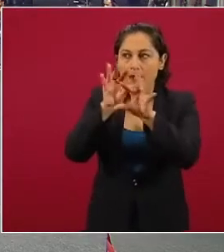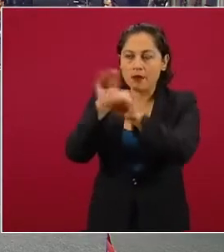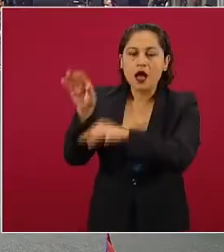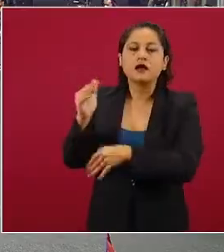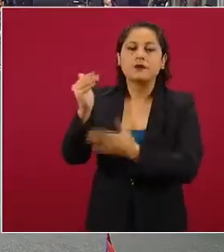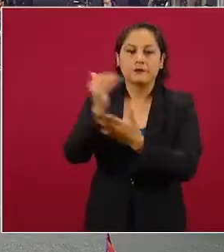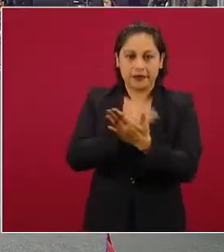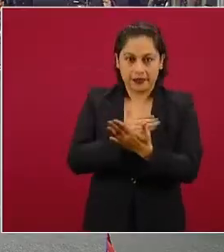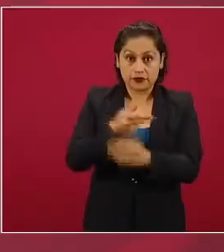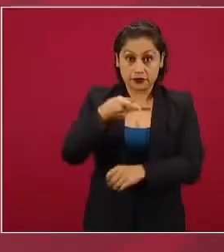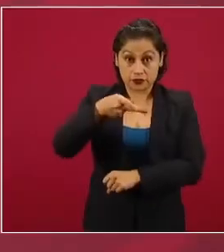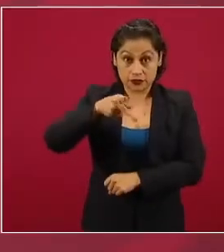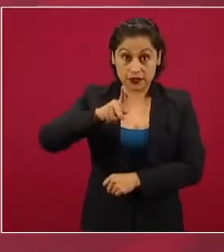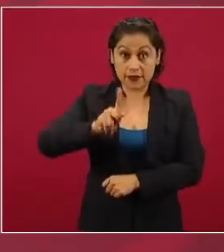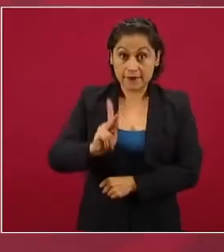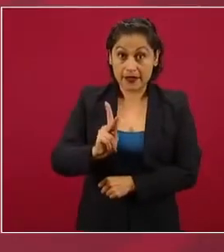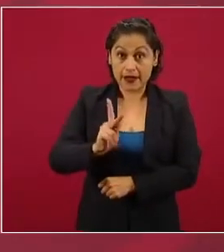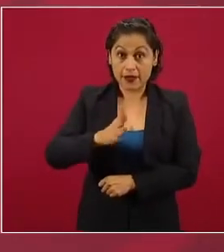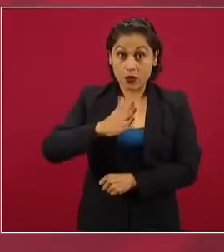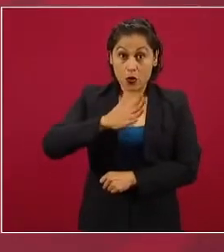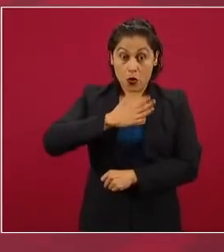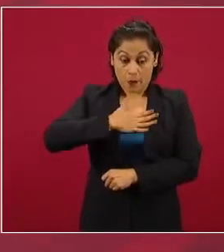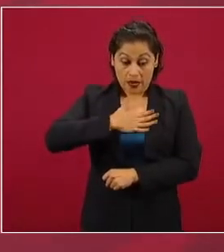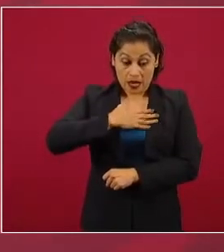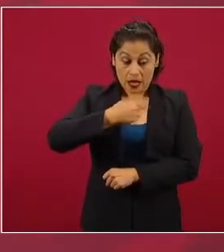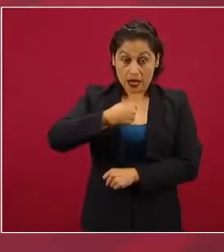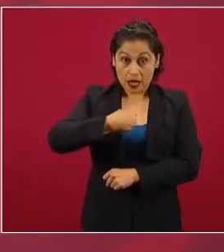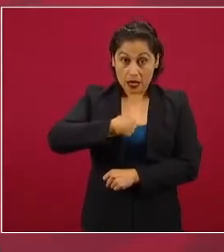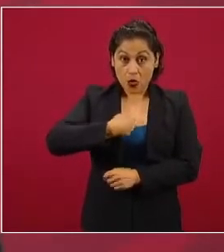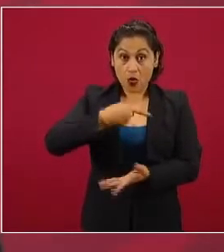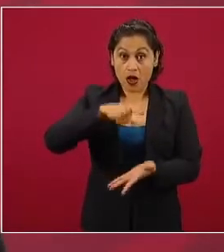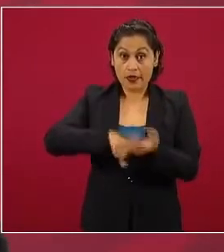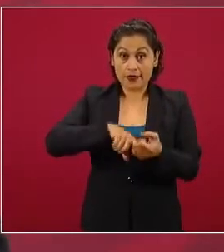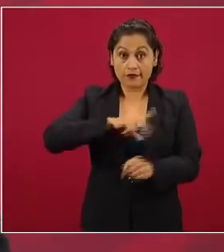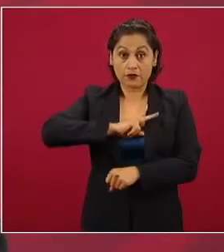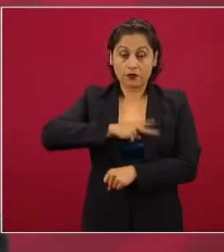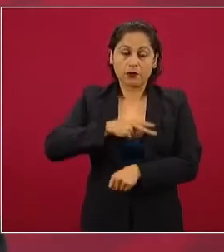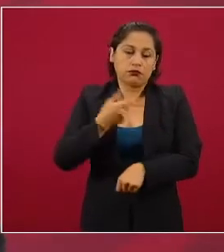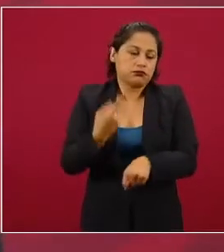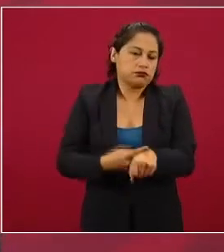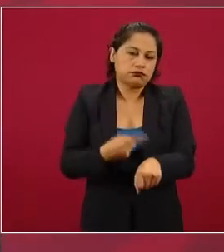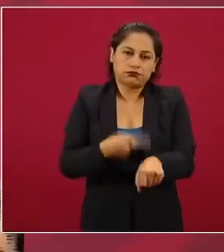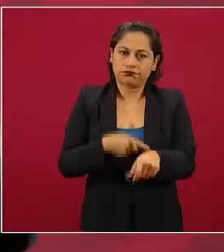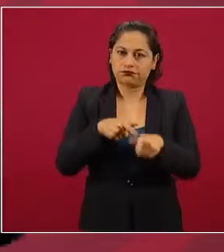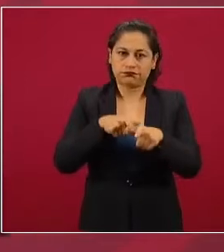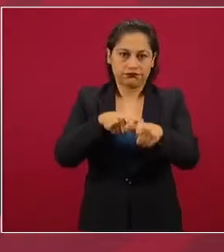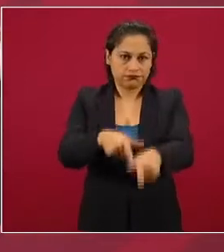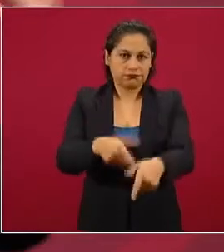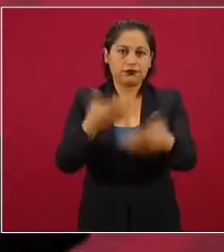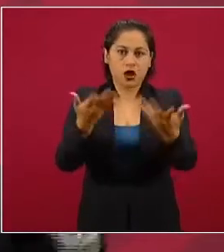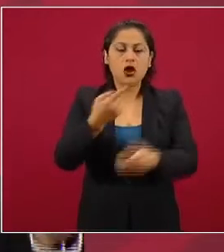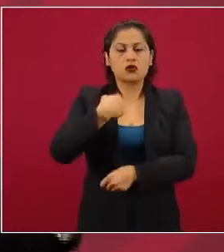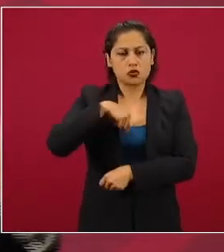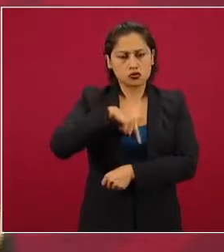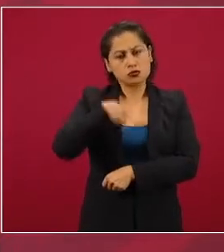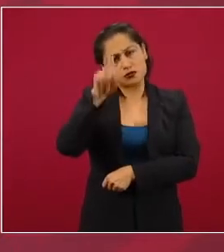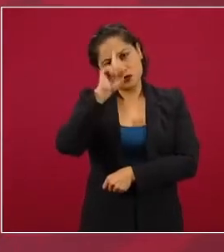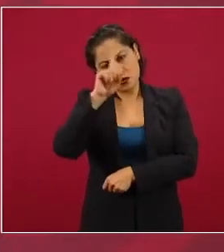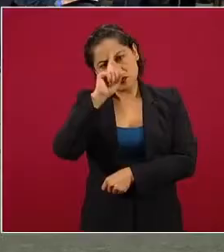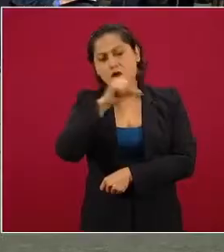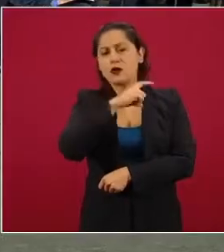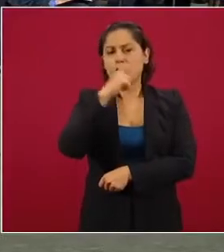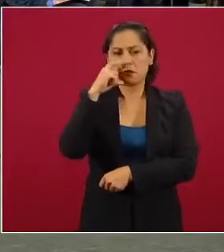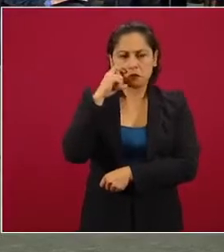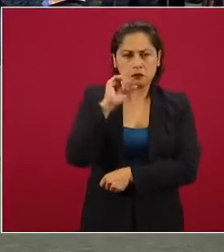barrera protectora en lo individual. Hemos recomendado, lo seguimos recomendando, el uso de cubrebocas. En la medida en que más cantidad